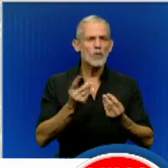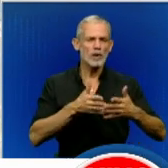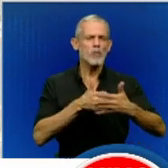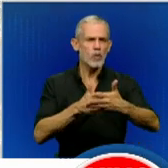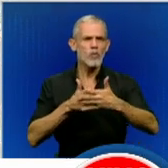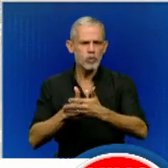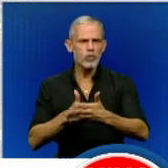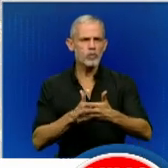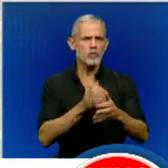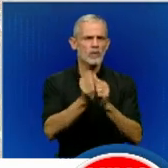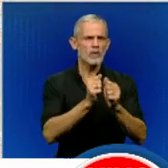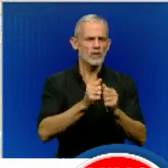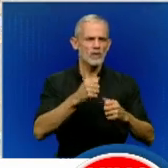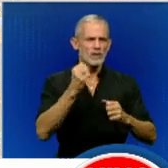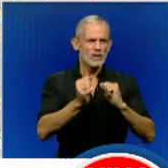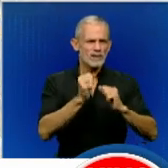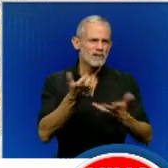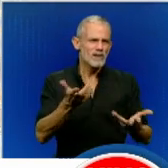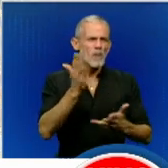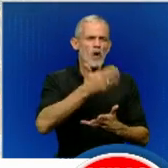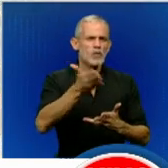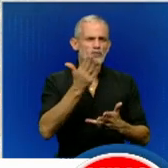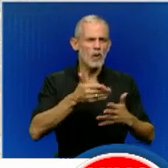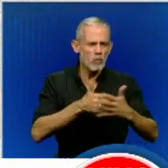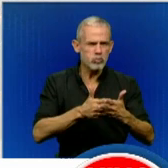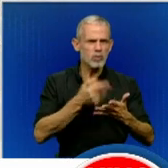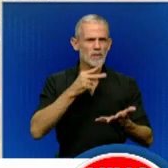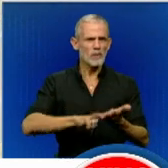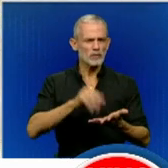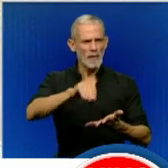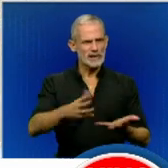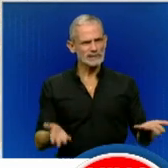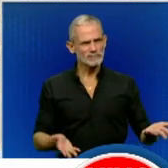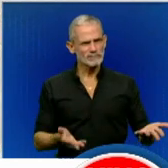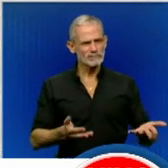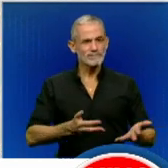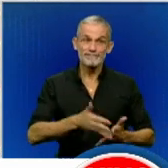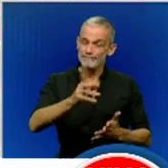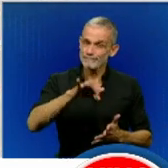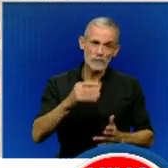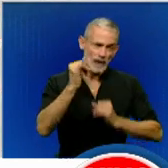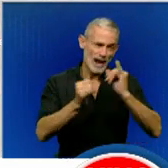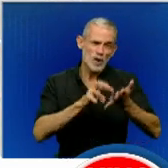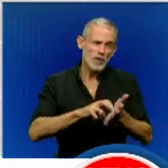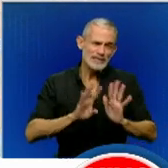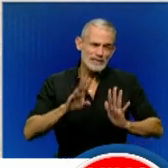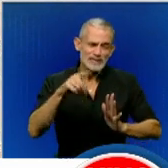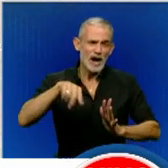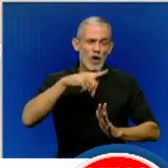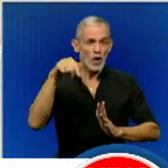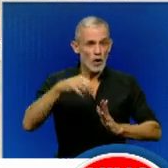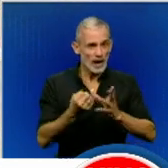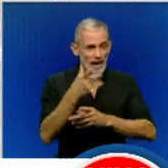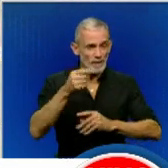a las actividades productivas yo no quiero dejar pasar presidente la noticia con la cual nos hemos